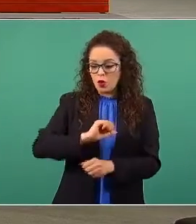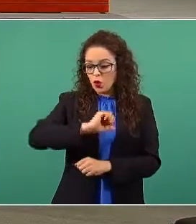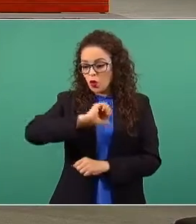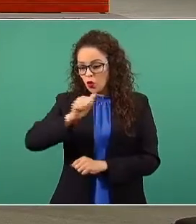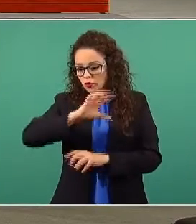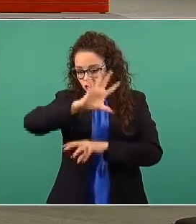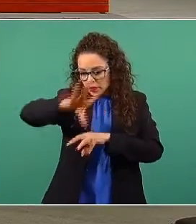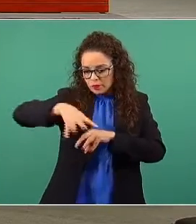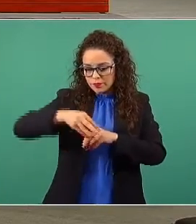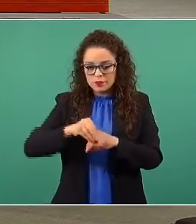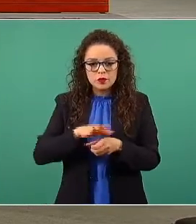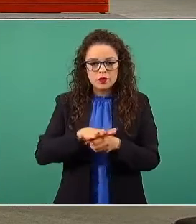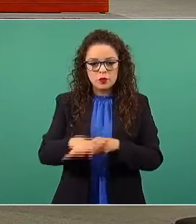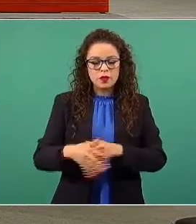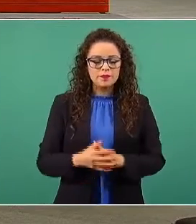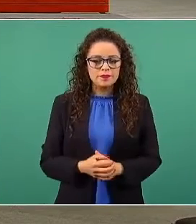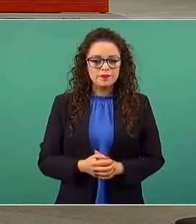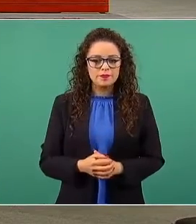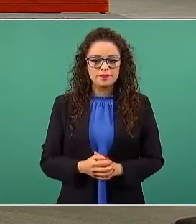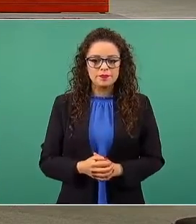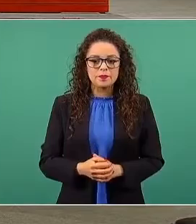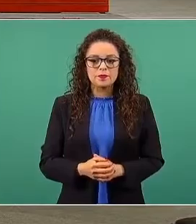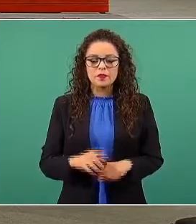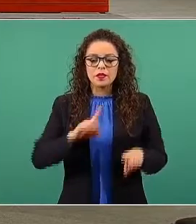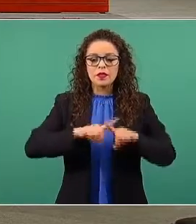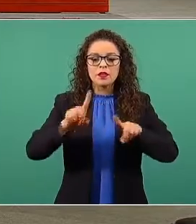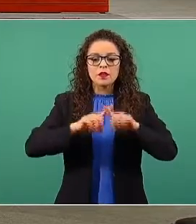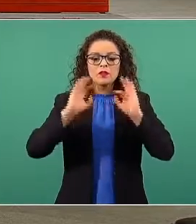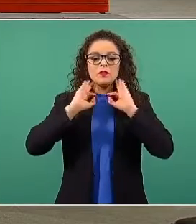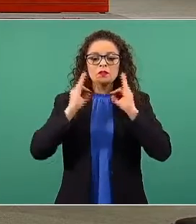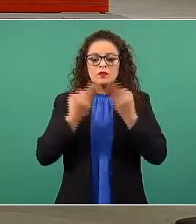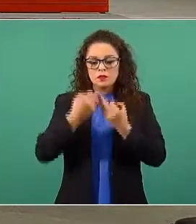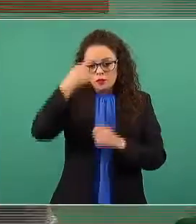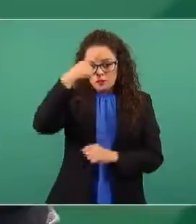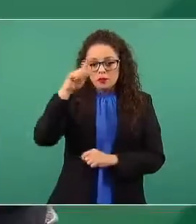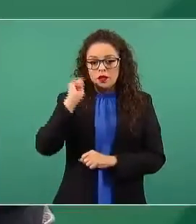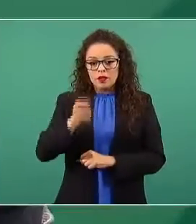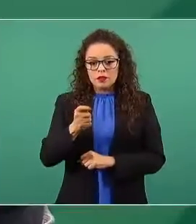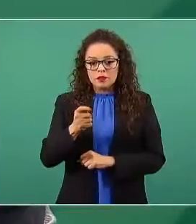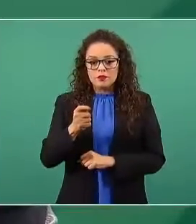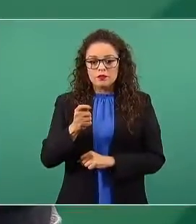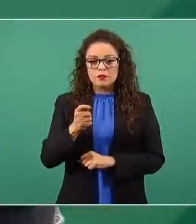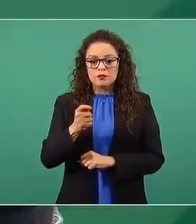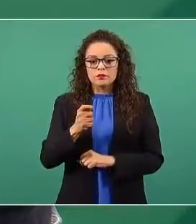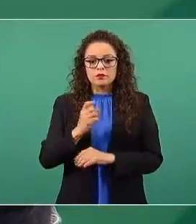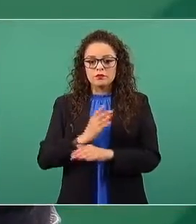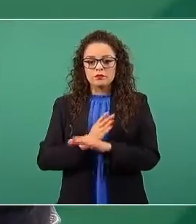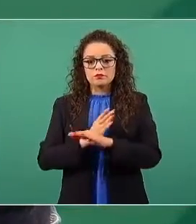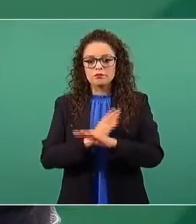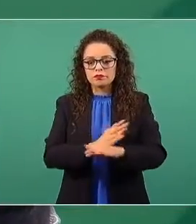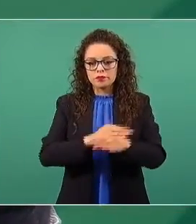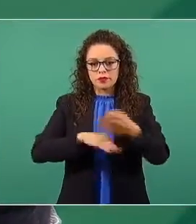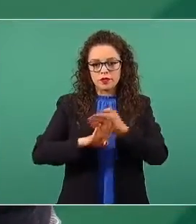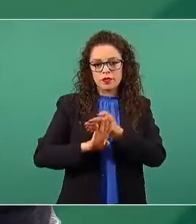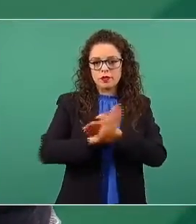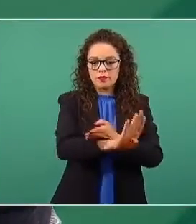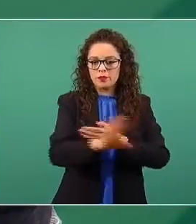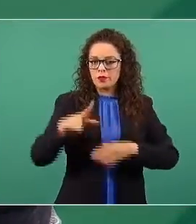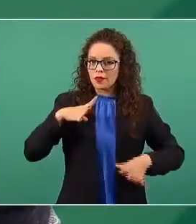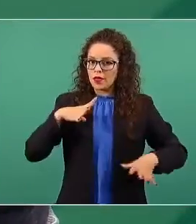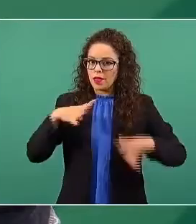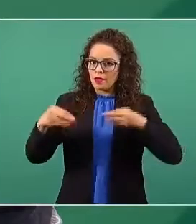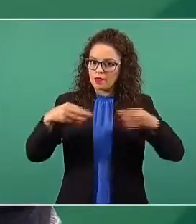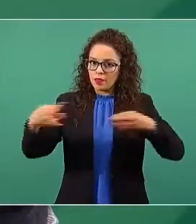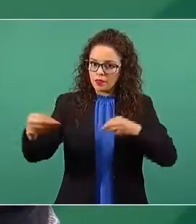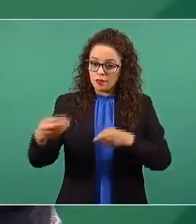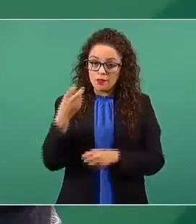es las distintas medidas de mitigación y en su momento de contención de la epidemia. Estas